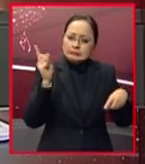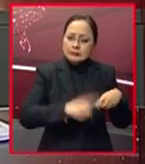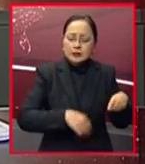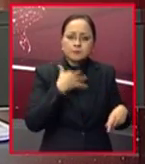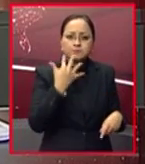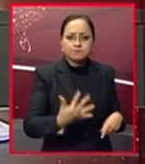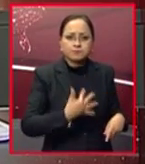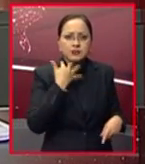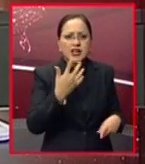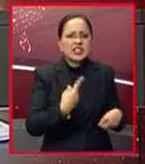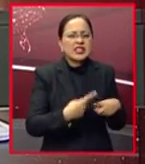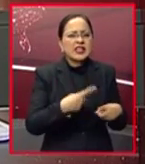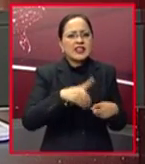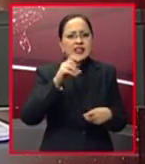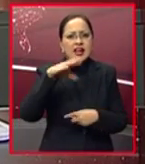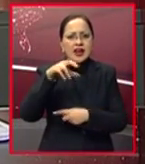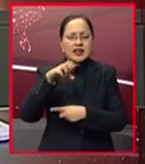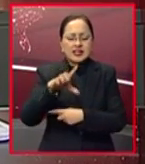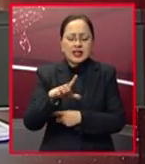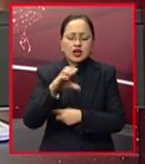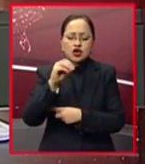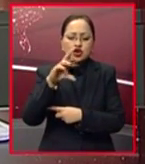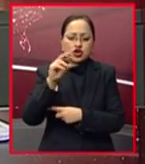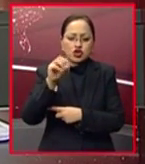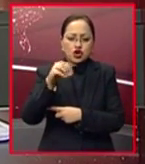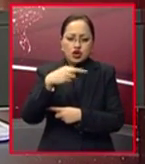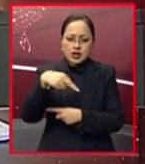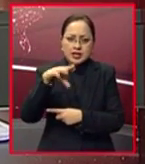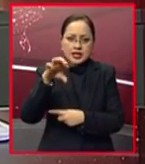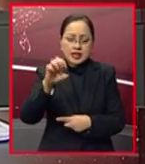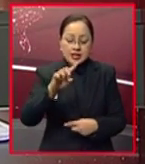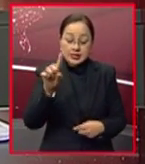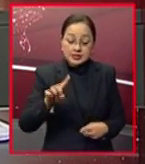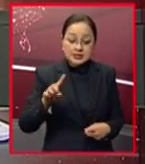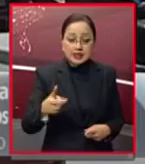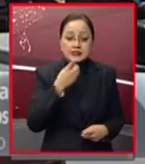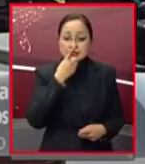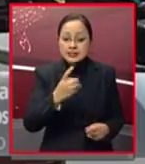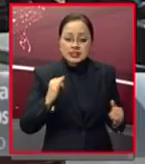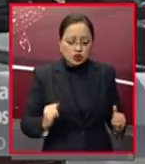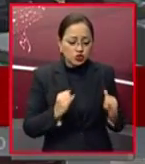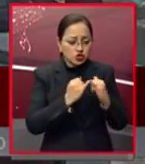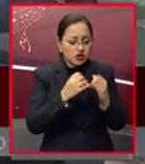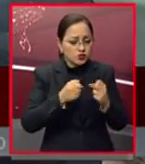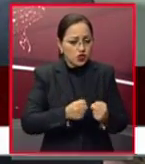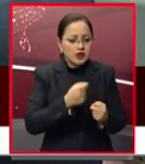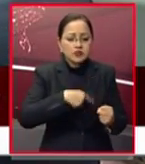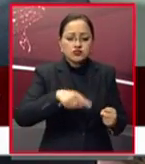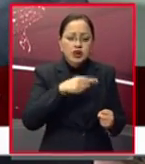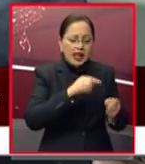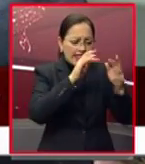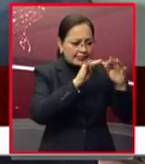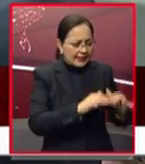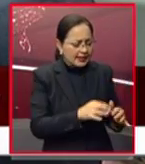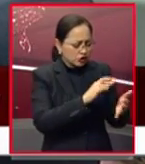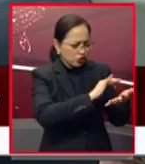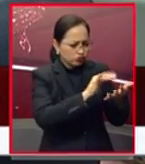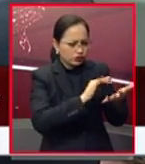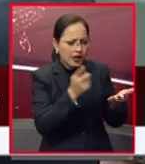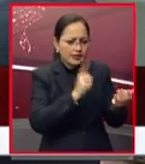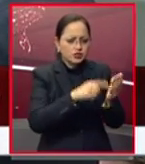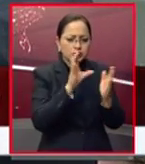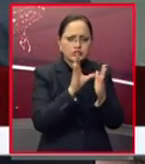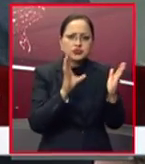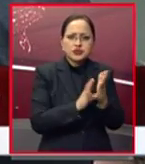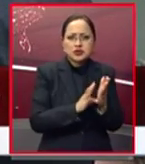PRD, Daniel Ordóñez Hernández, quien además comentó que sin estructuras institucionales sólidas, el mejor texto constitucional puede quedar simplemente